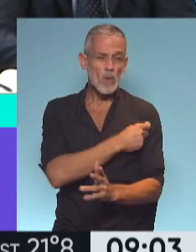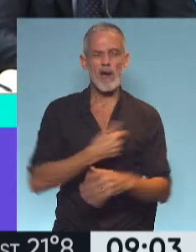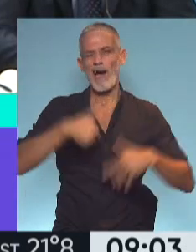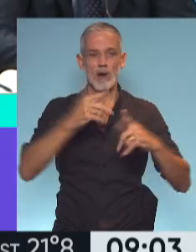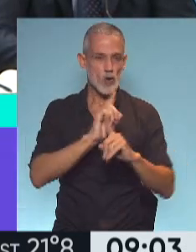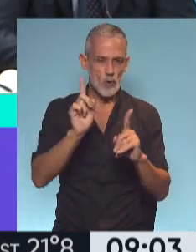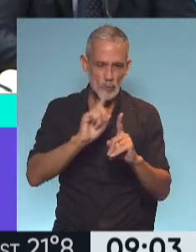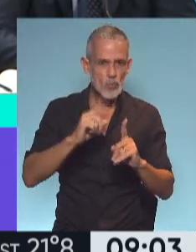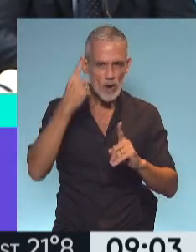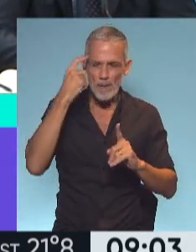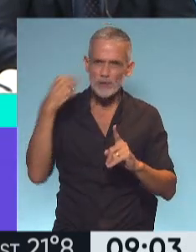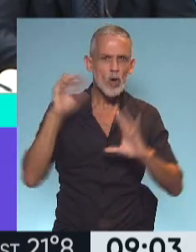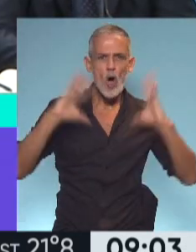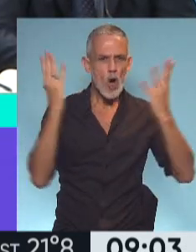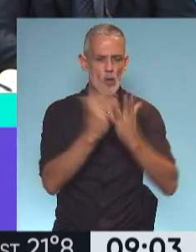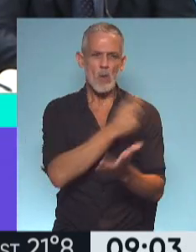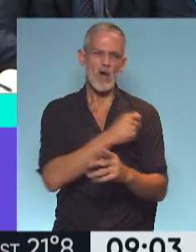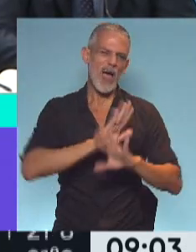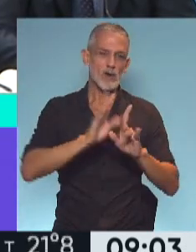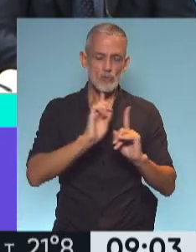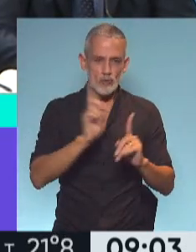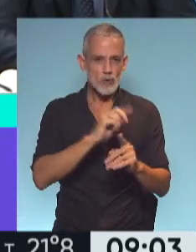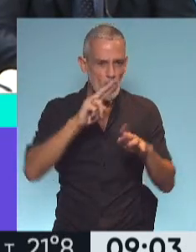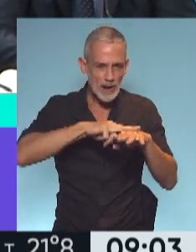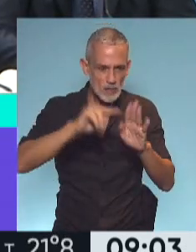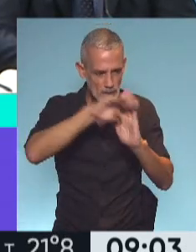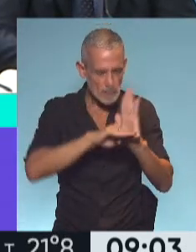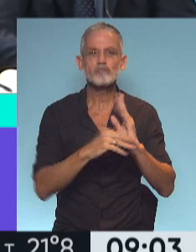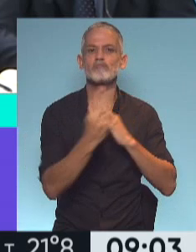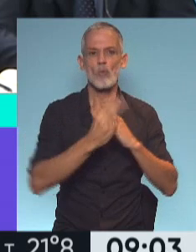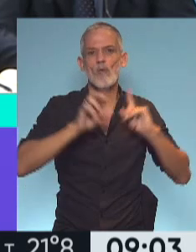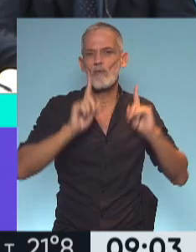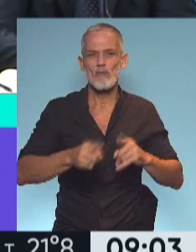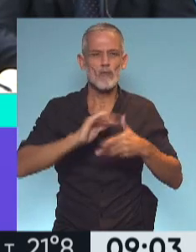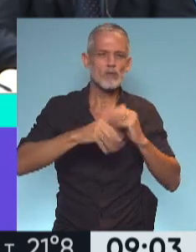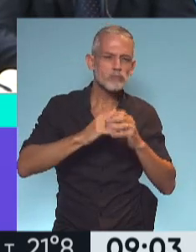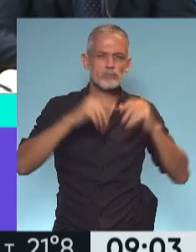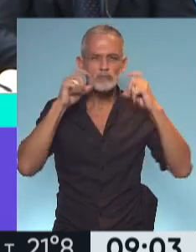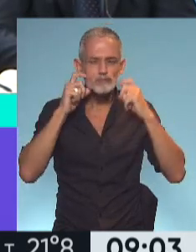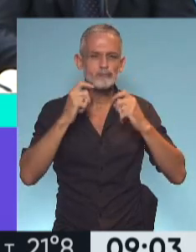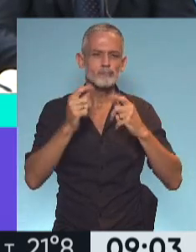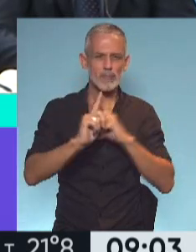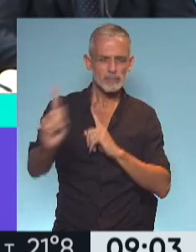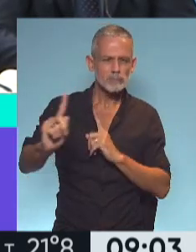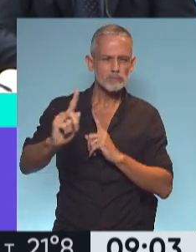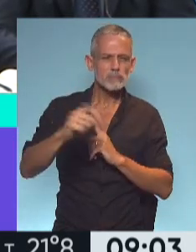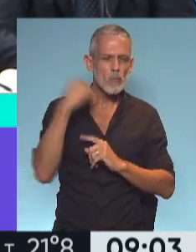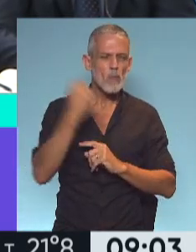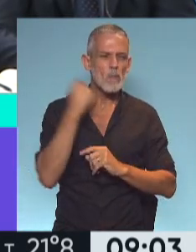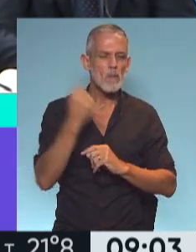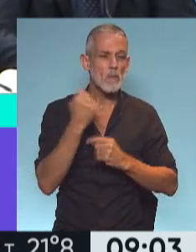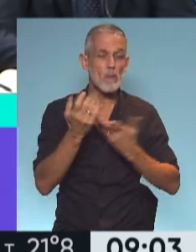estamos aprendiendo, lo aprende todo el mundo, todas las recomendaciones van en ese sentido, así que es muy